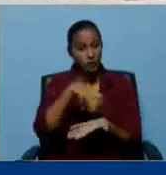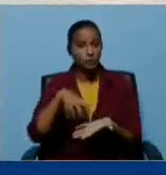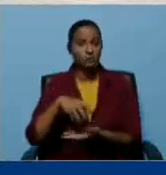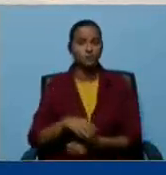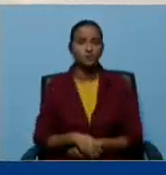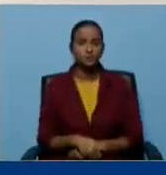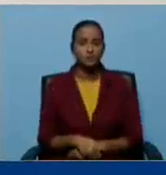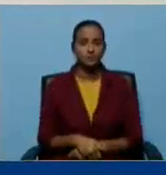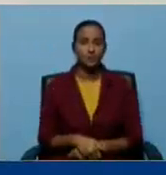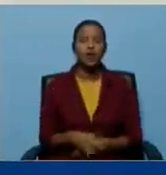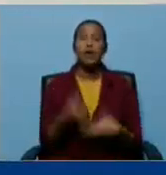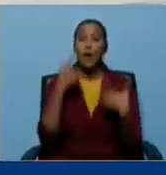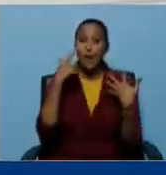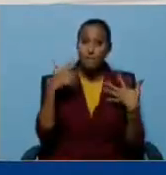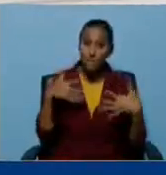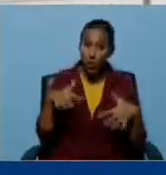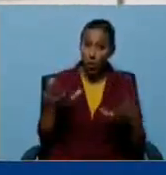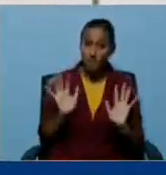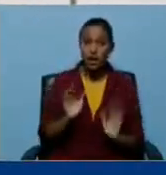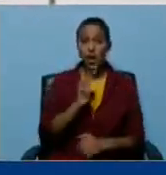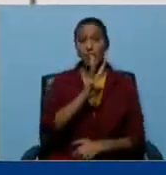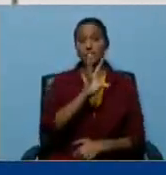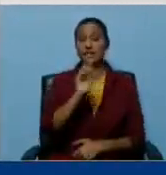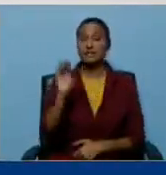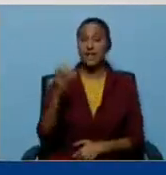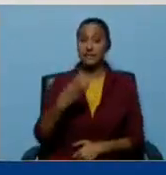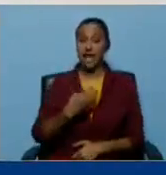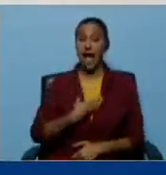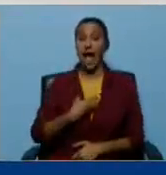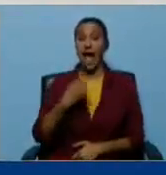y por lo menos 300 alcaldías, Diosdado.